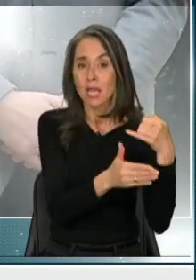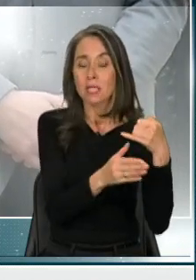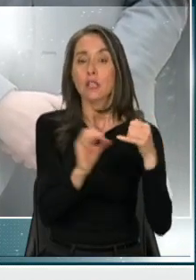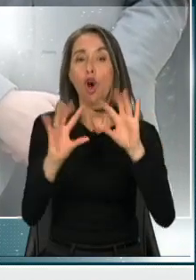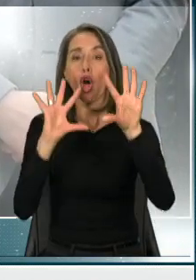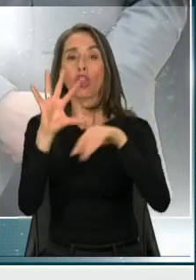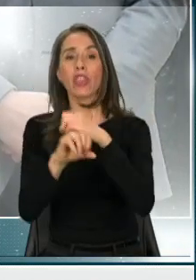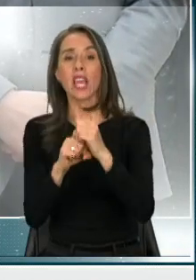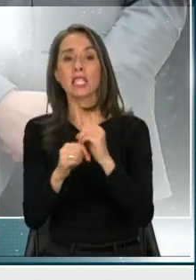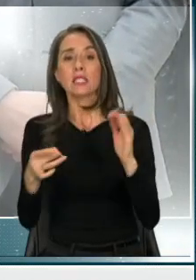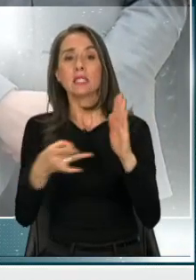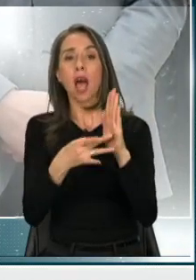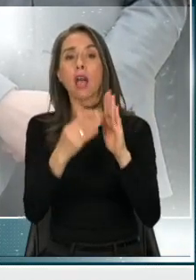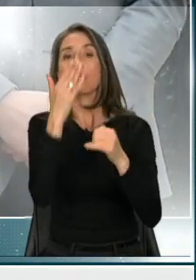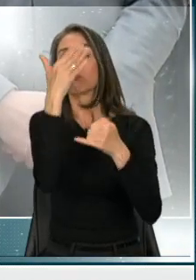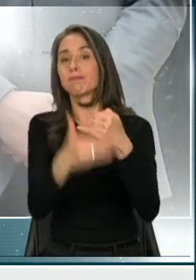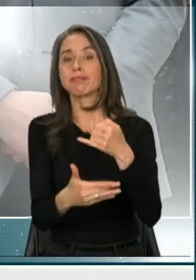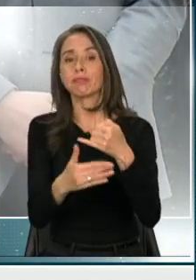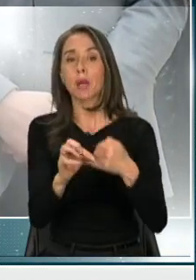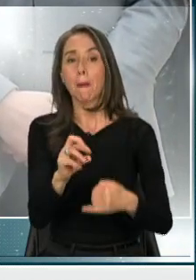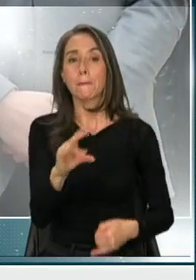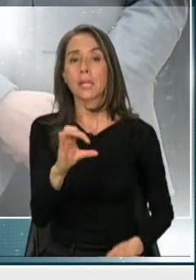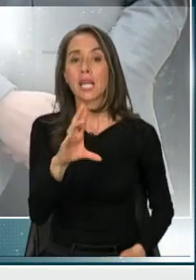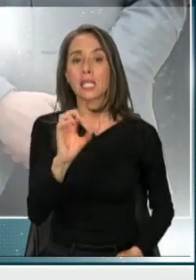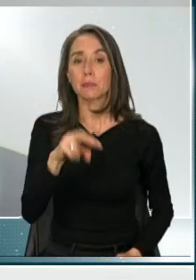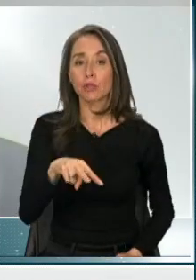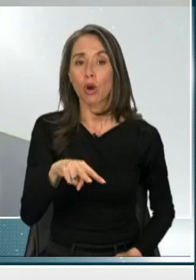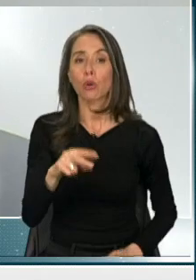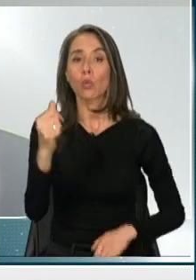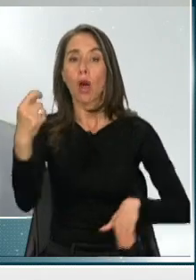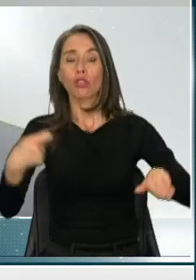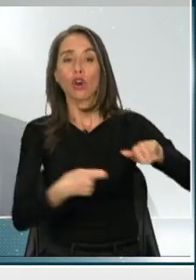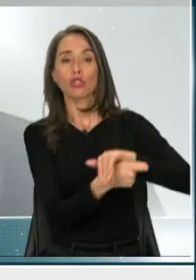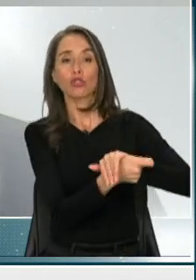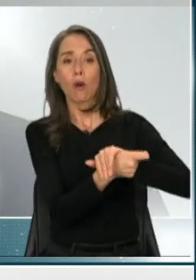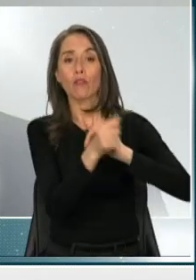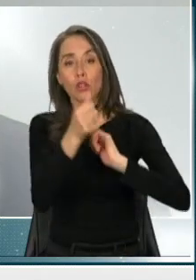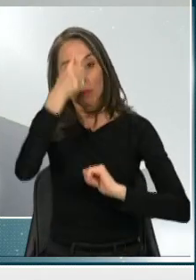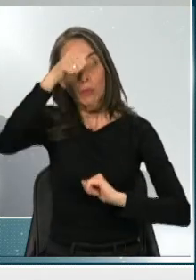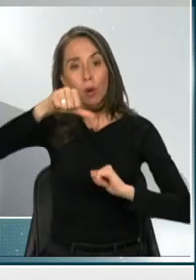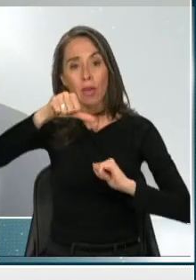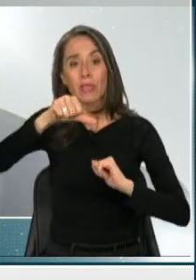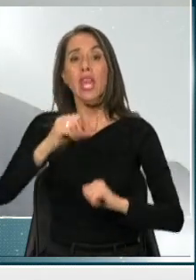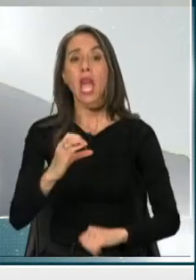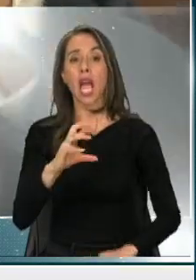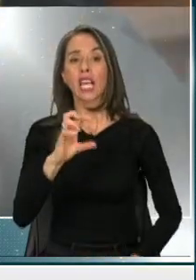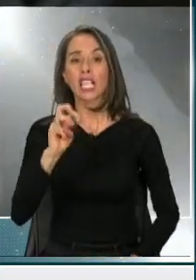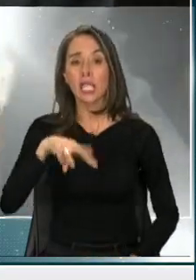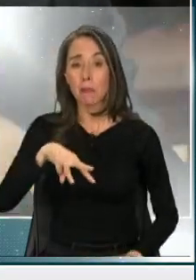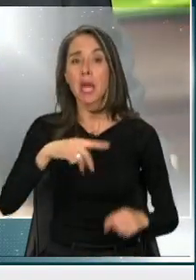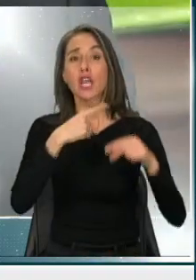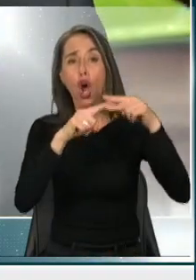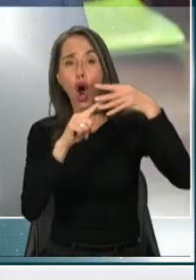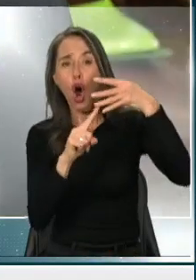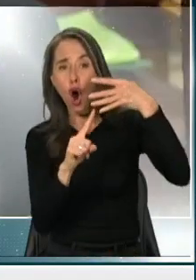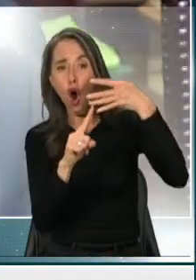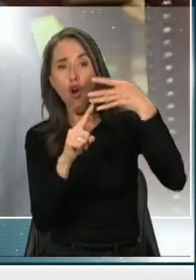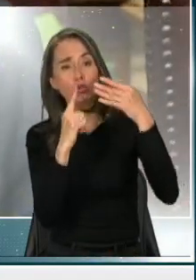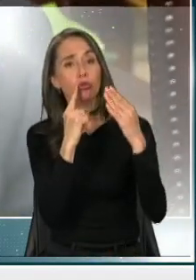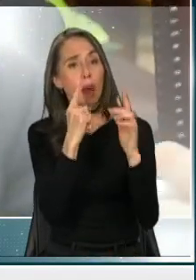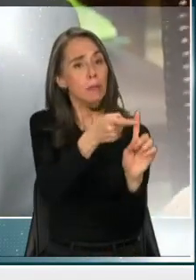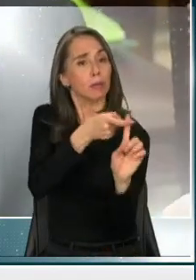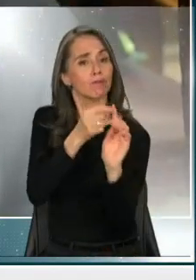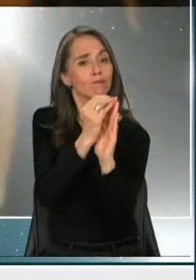hipótesis más graves que pudieran ser que concierte este soborno pudiera tener pena de crimen pero hay otra serie de elementos que hay que considerar